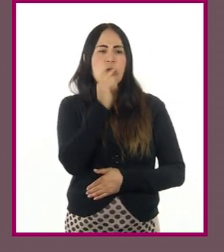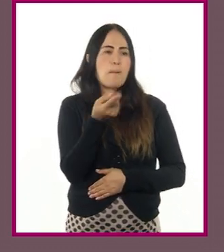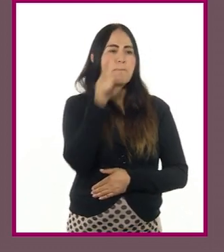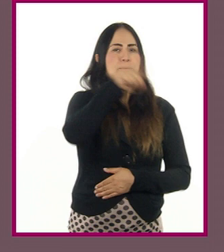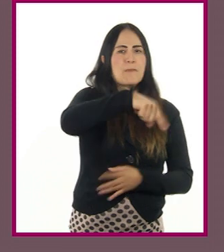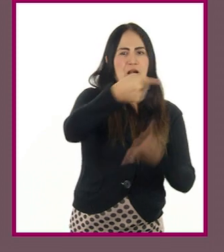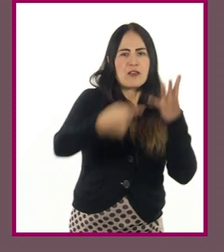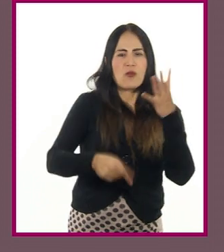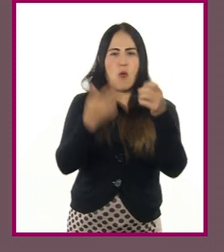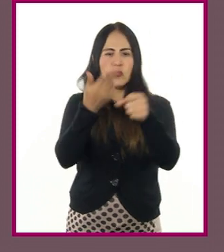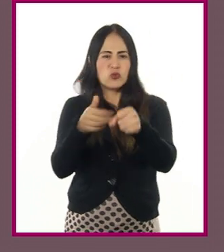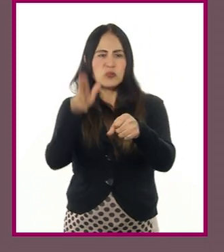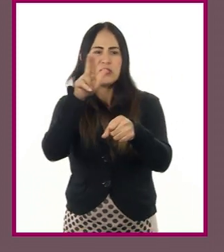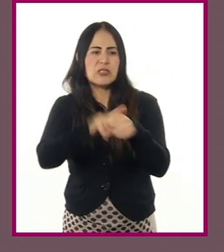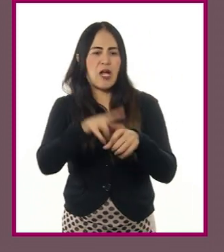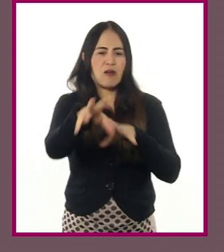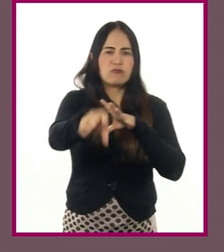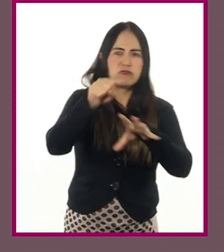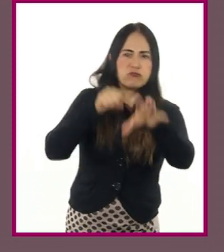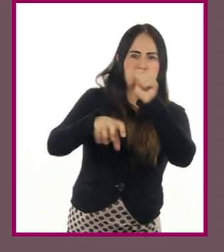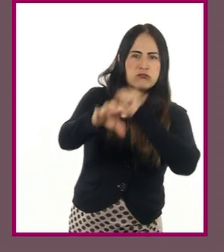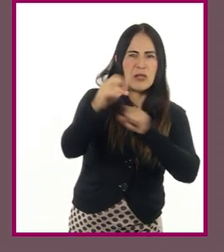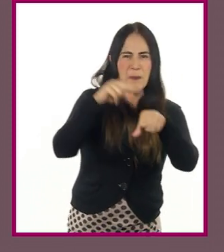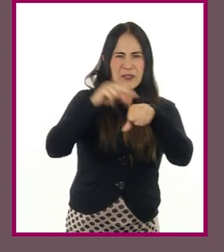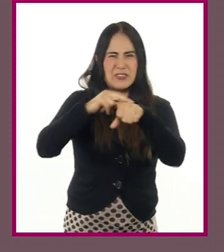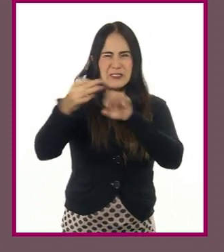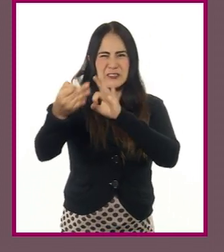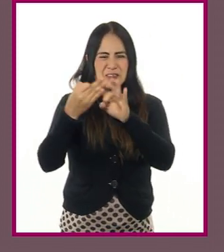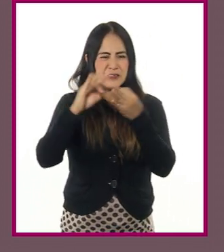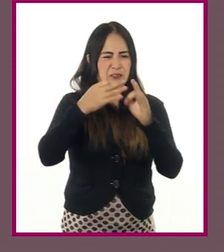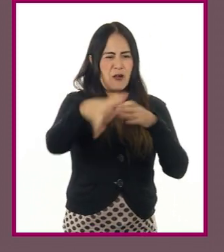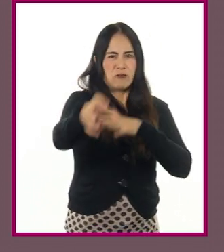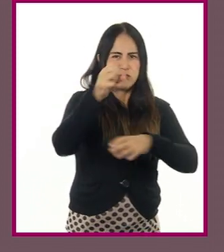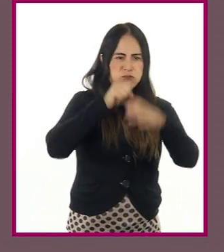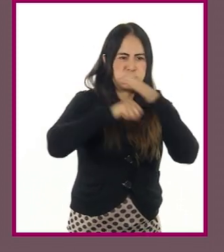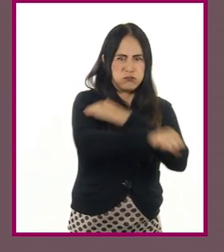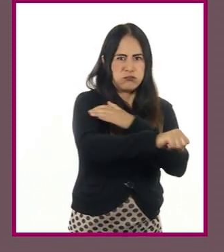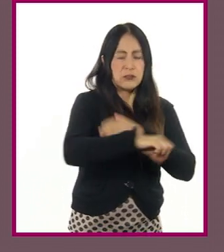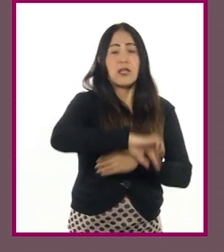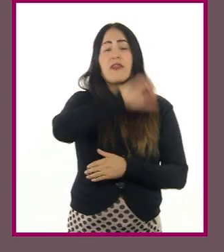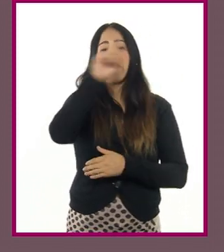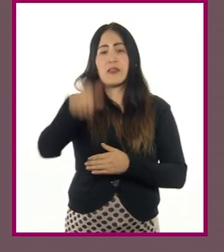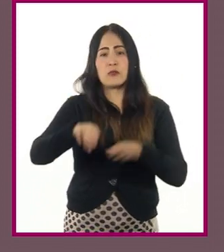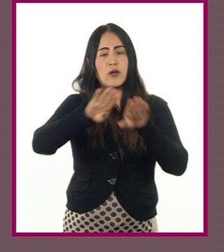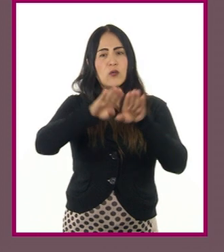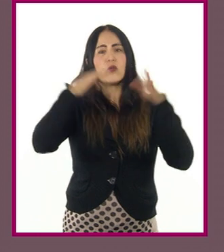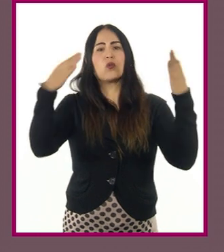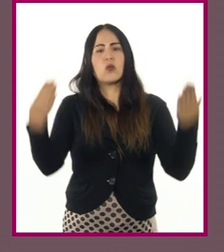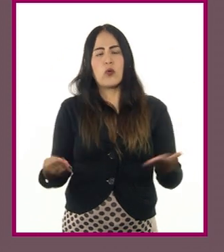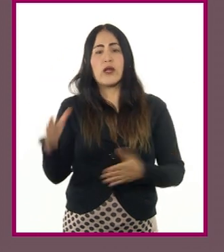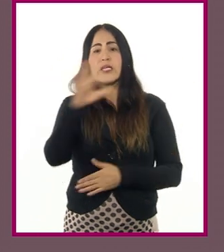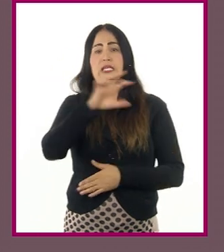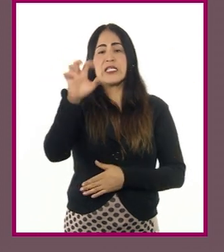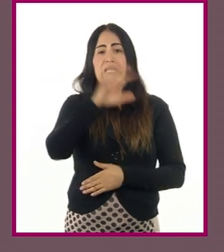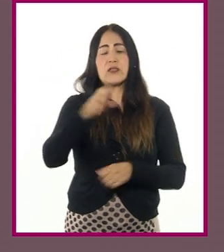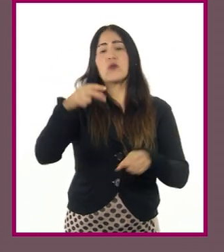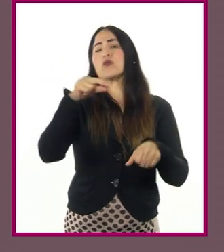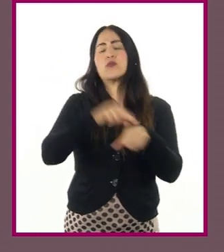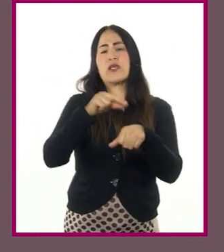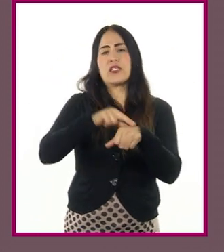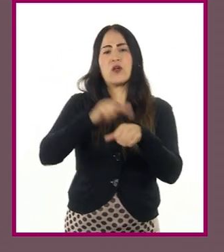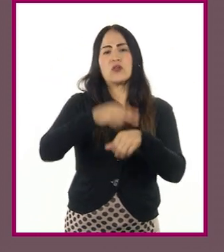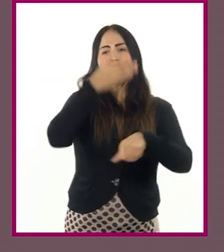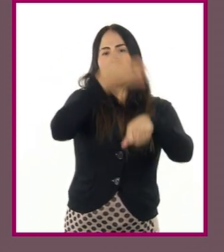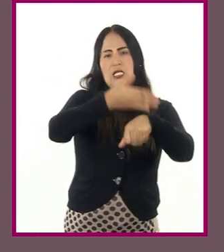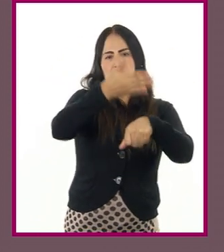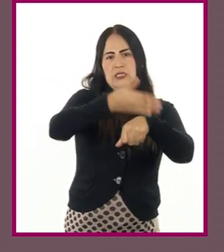a los huelguistas con médicos militares. El paro fue levantado, más de 500 médicos fueron cesados y se